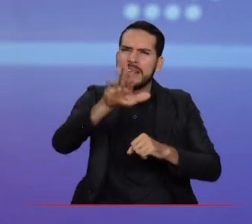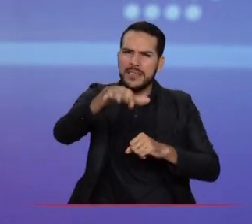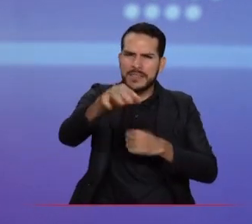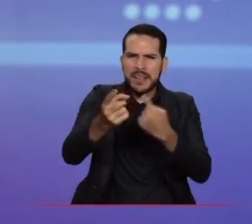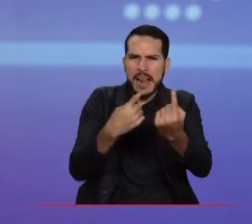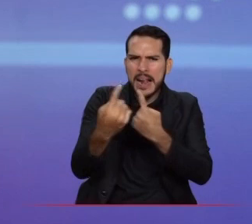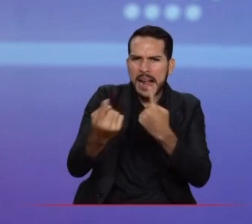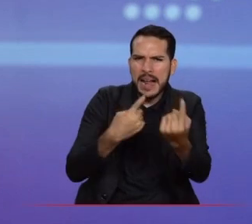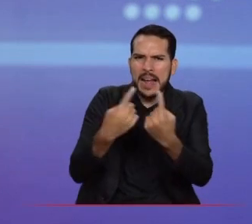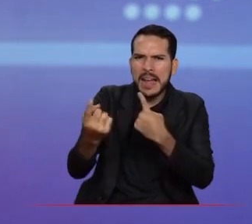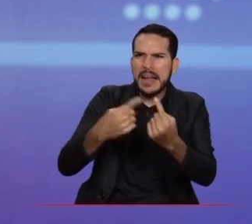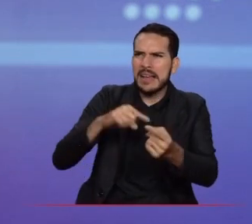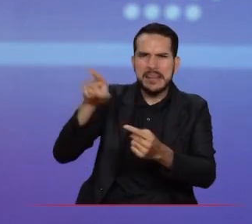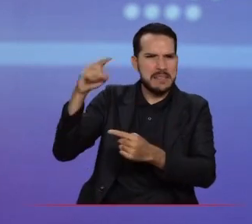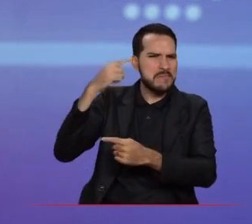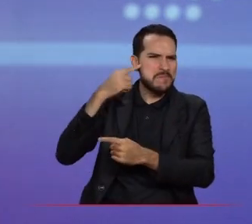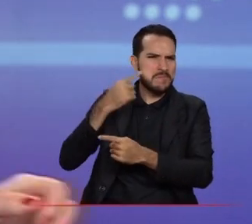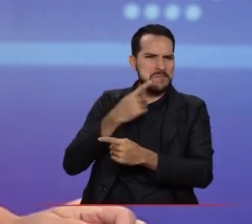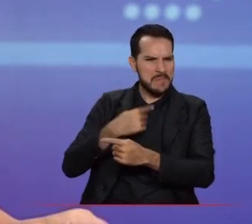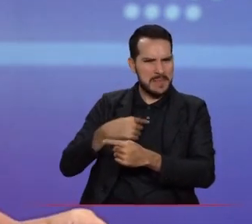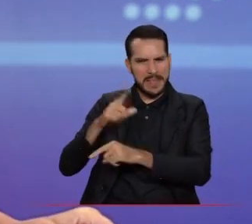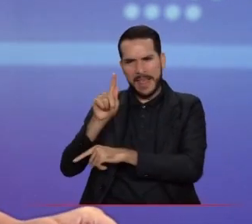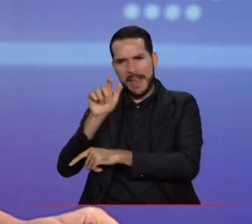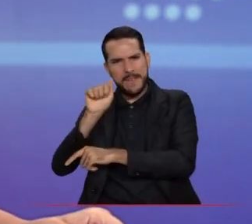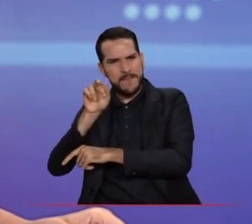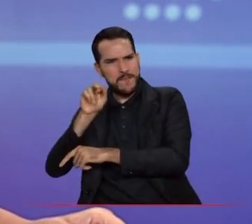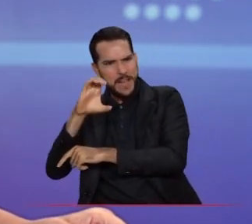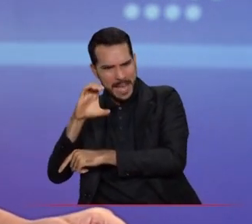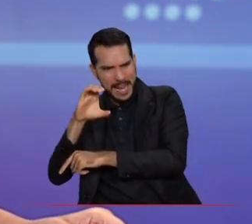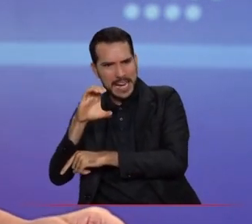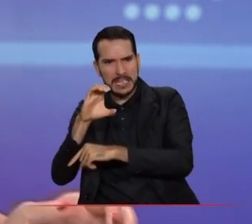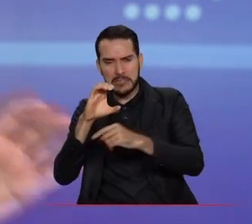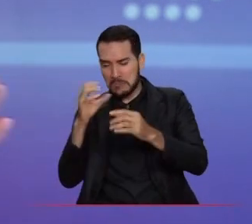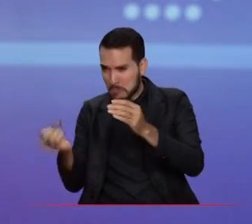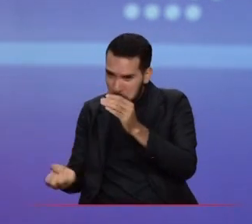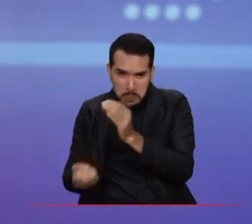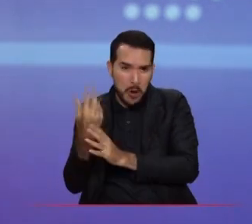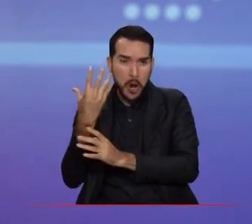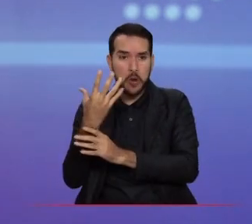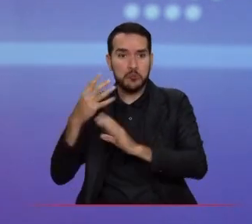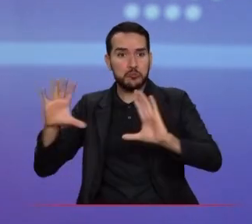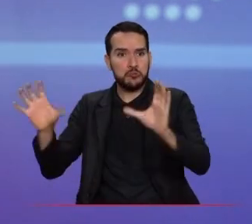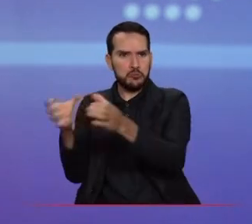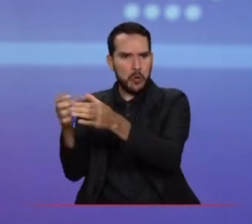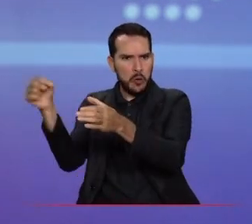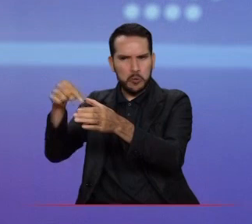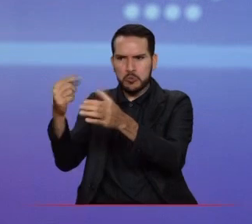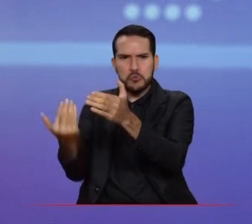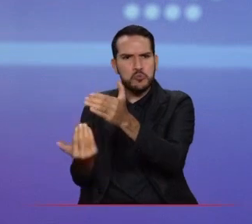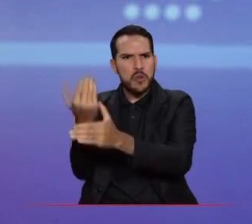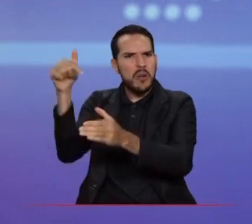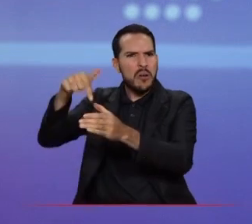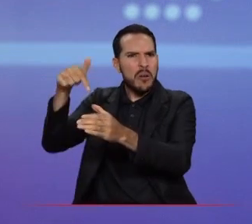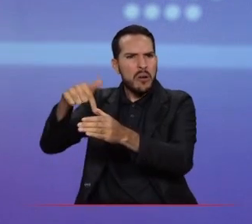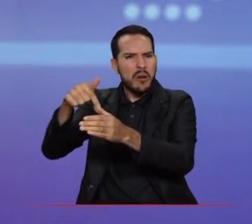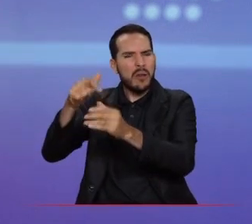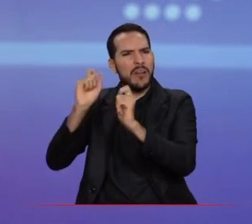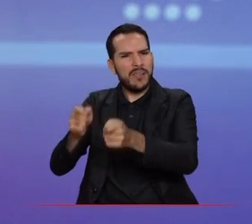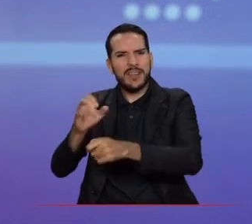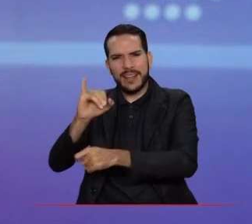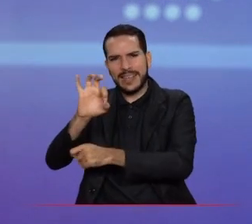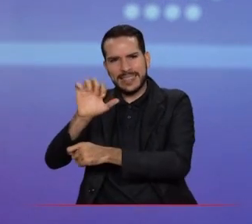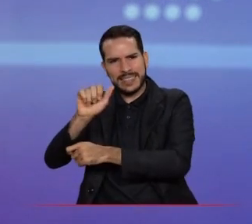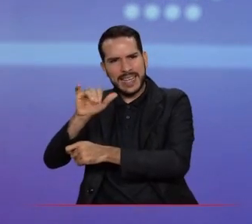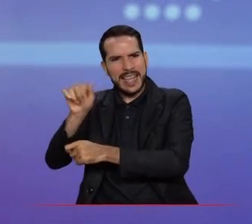la creación del nuevo bloque central Comandante Isaías Pardo, conformado según lo manifestaron en respuesta ante una agresión del